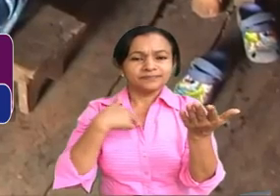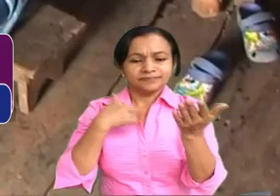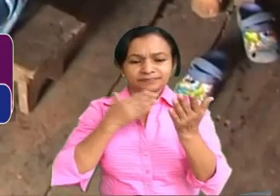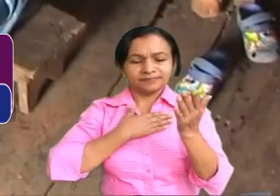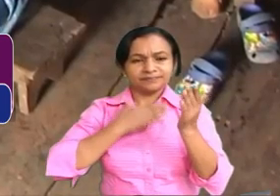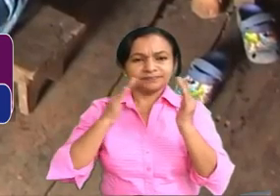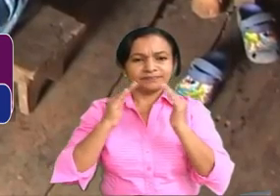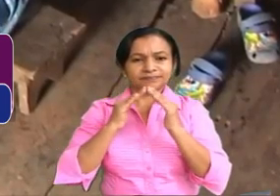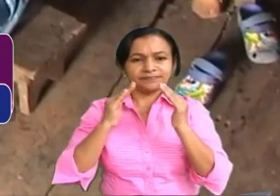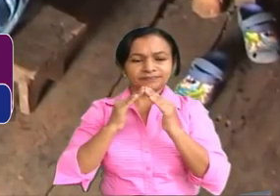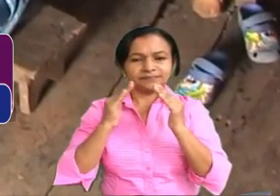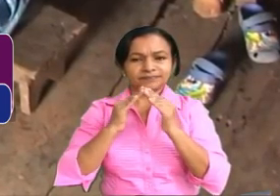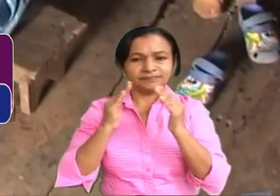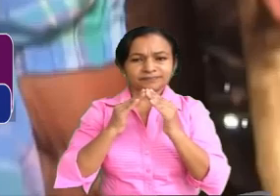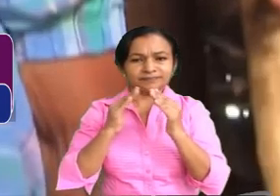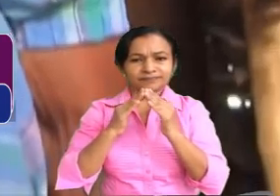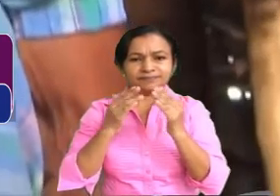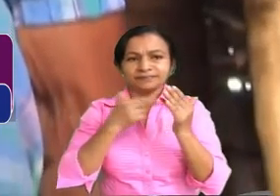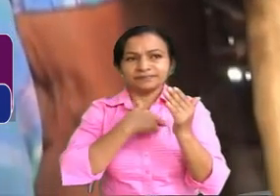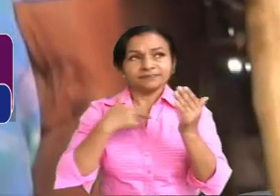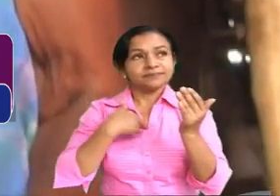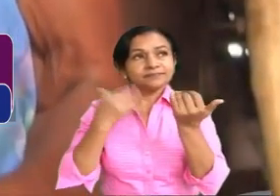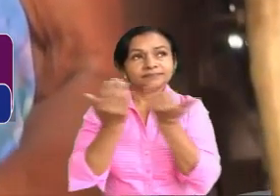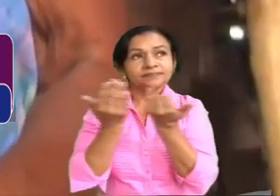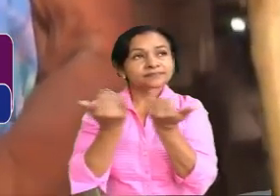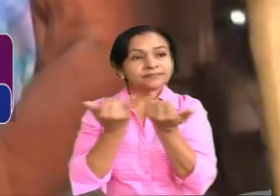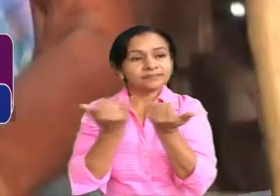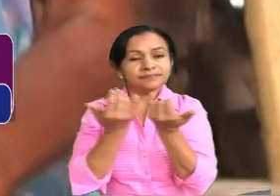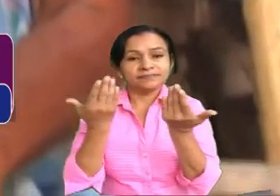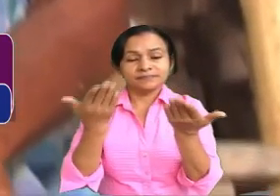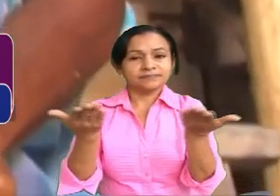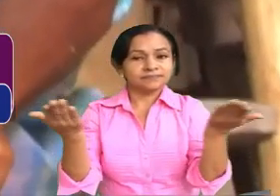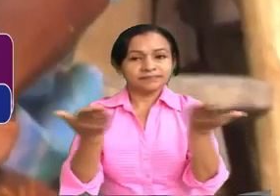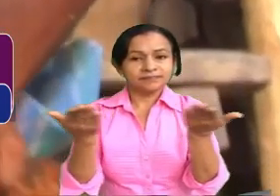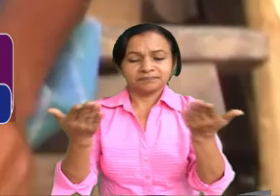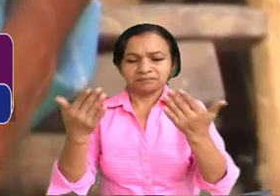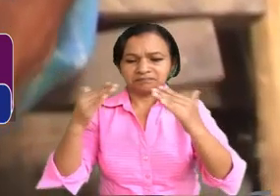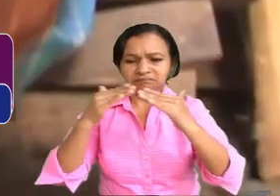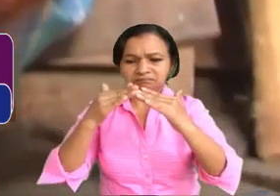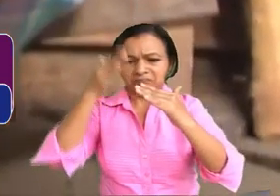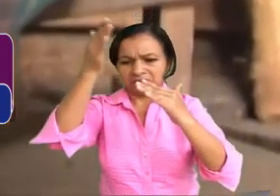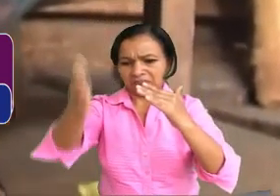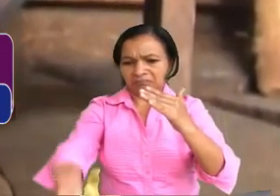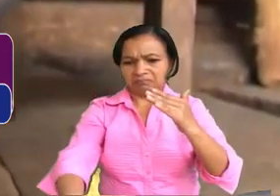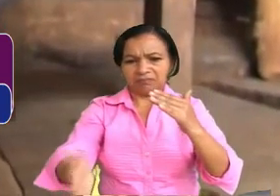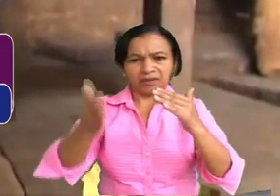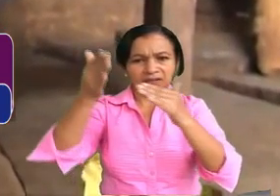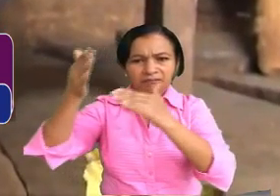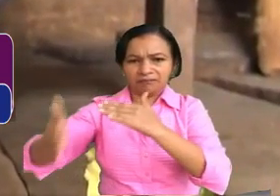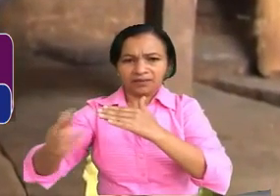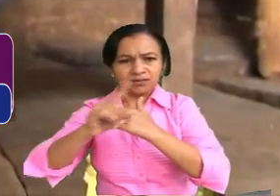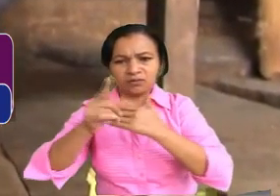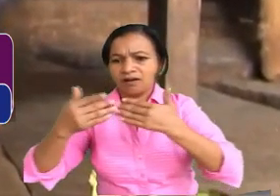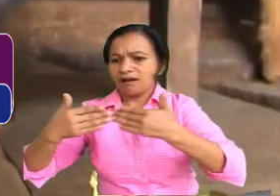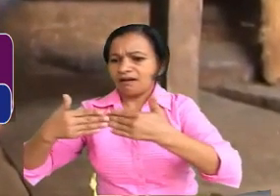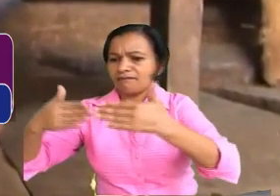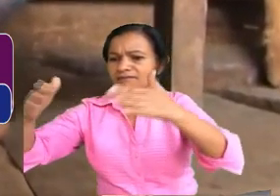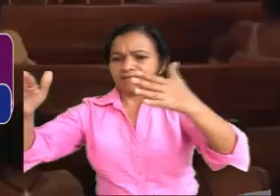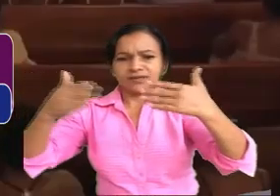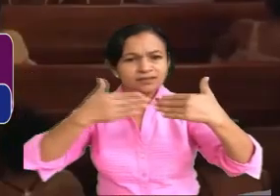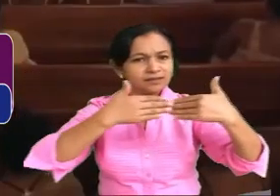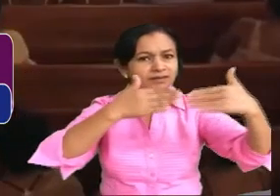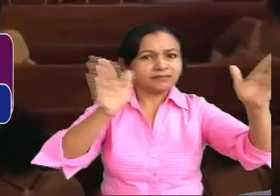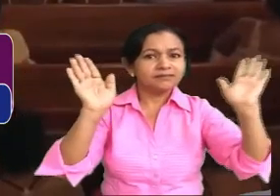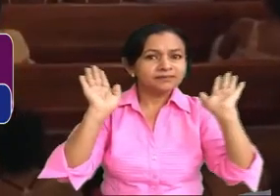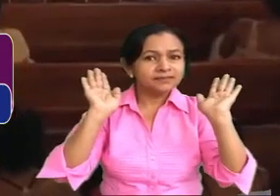Y claro. Decir, no hay demarcación. No hay cerco. No hay cerco, está abierto el... Exacto. Está abierto.